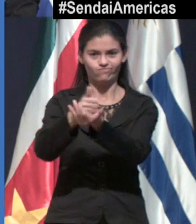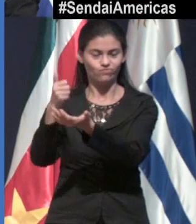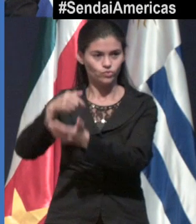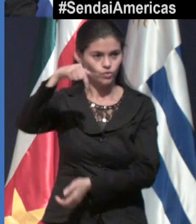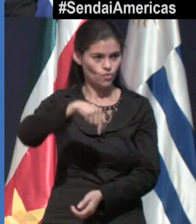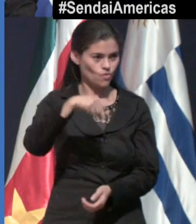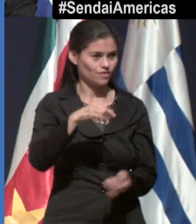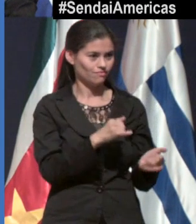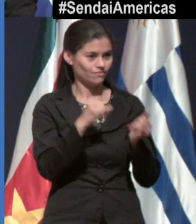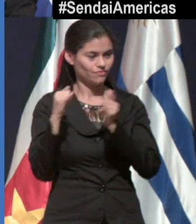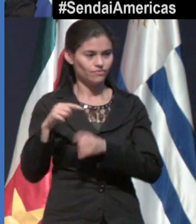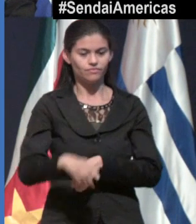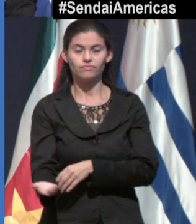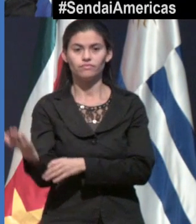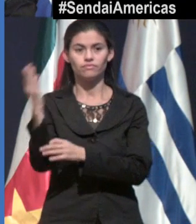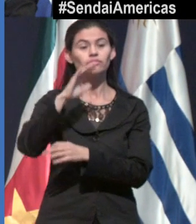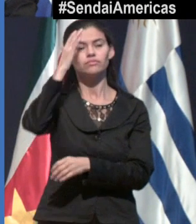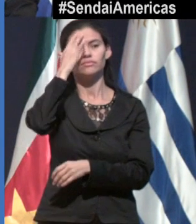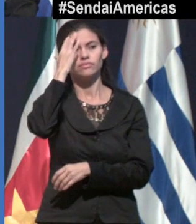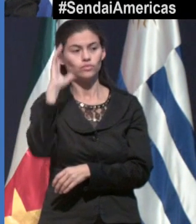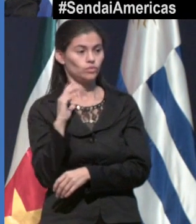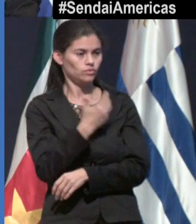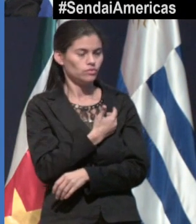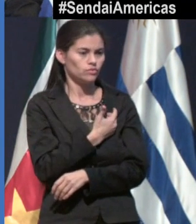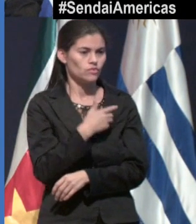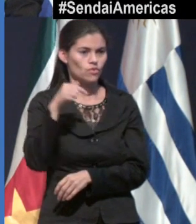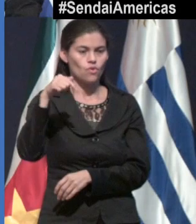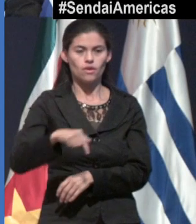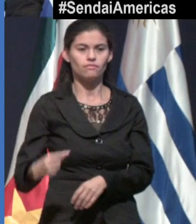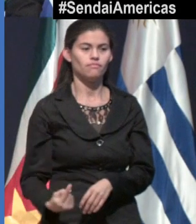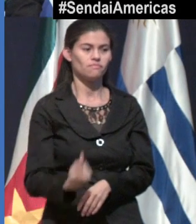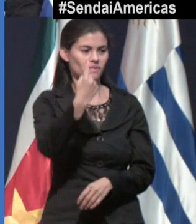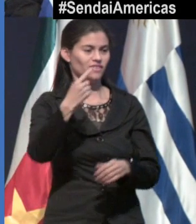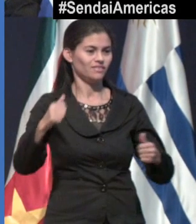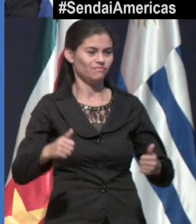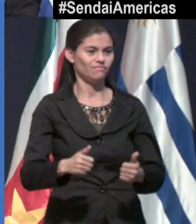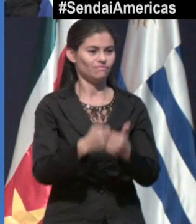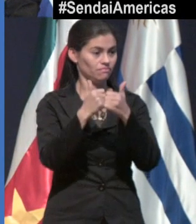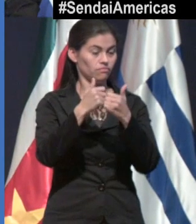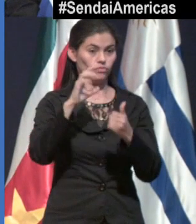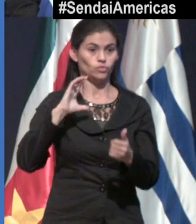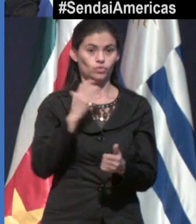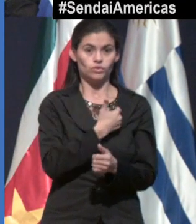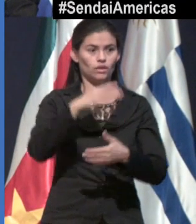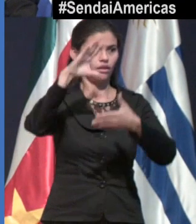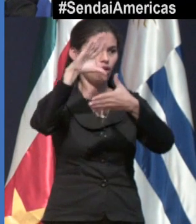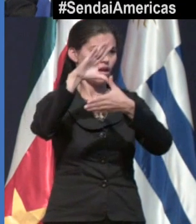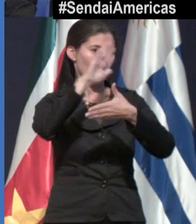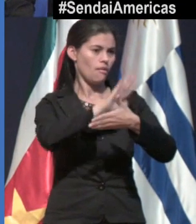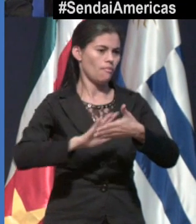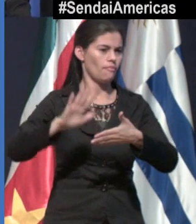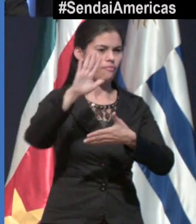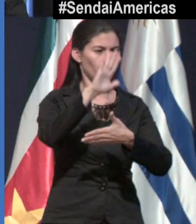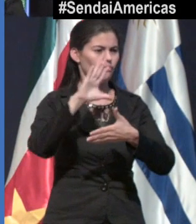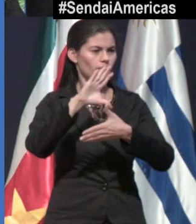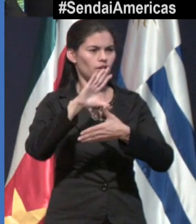hoy. Consideramos que en realidad esta es la primera ocasión en el continente americano en